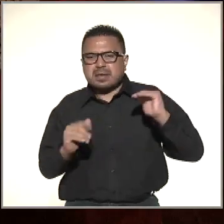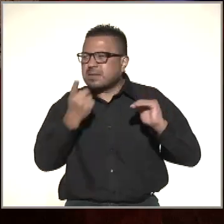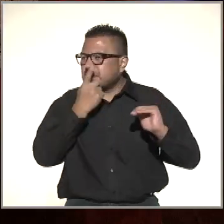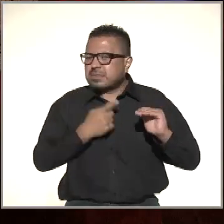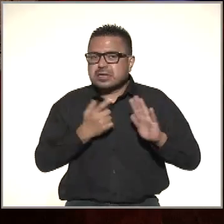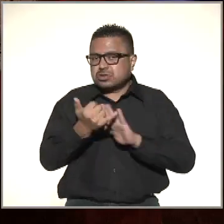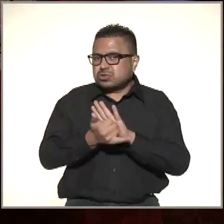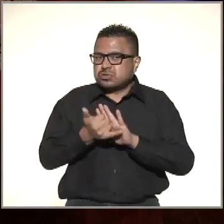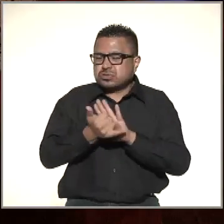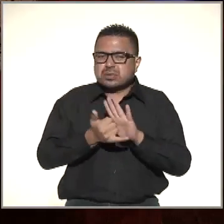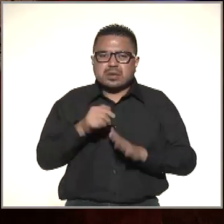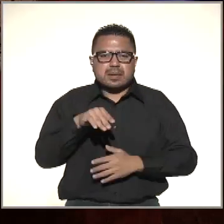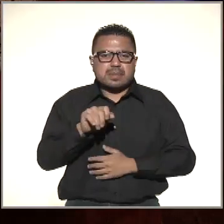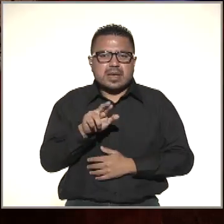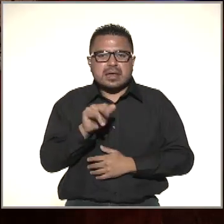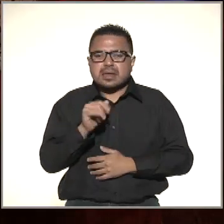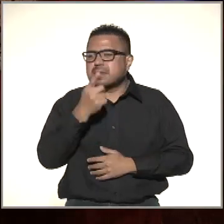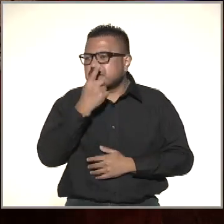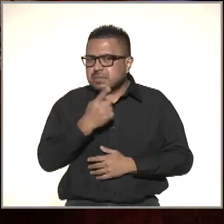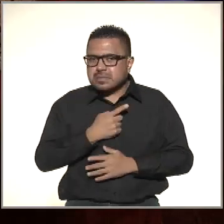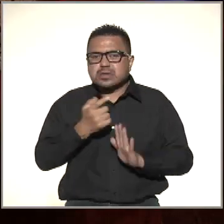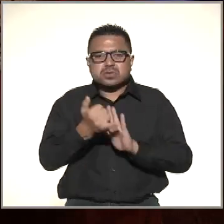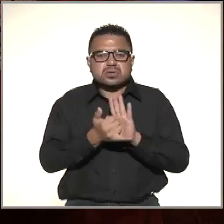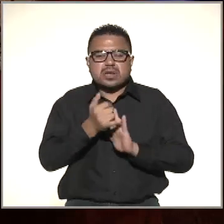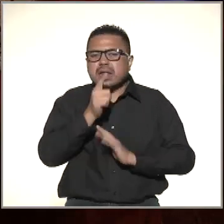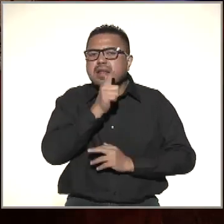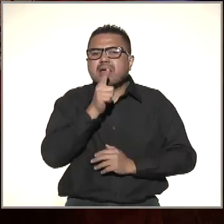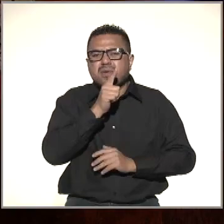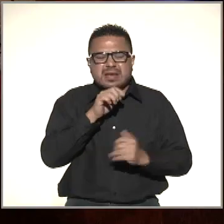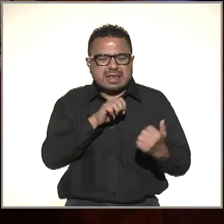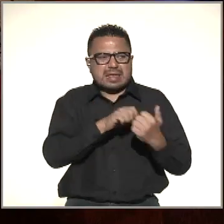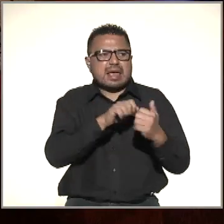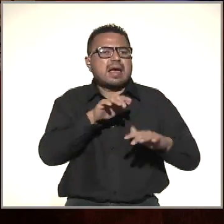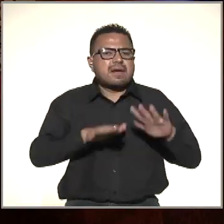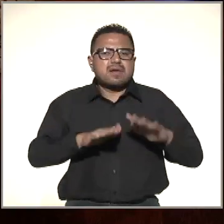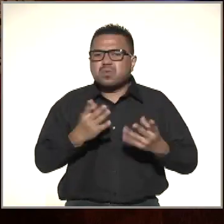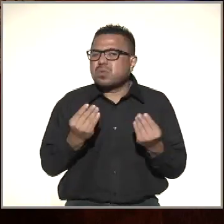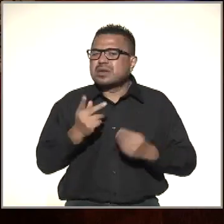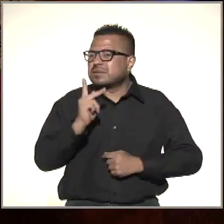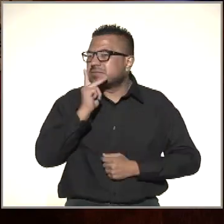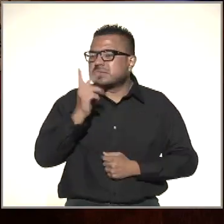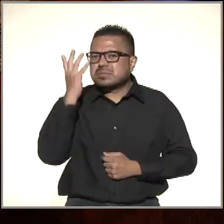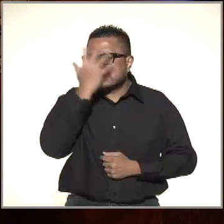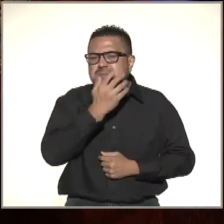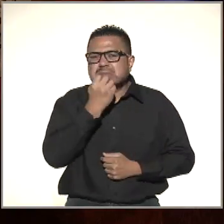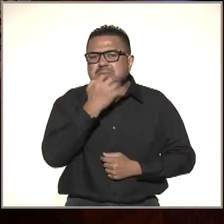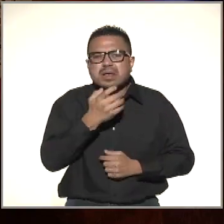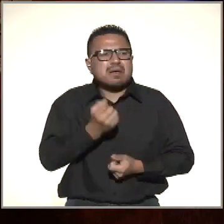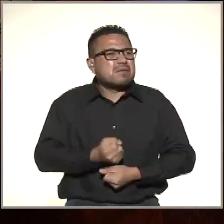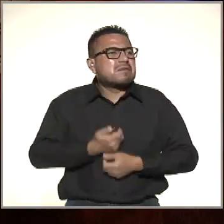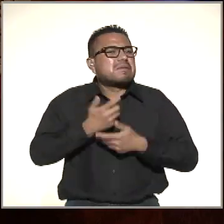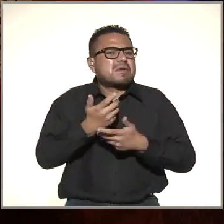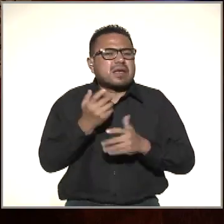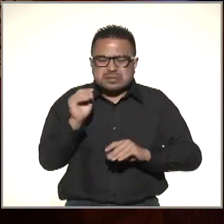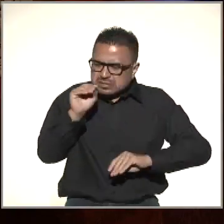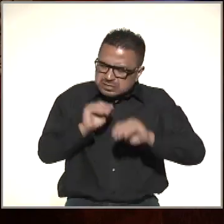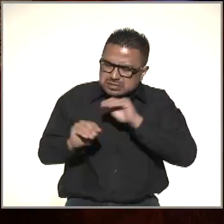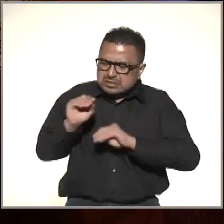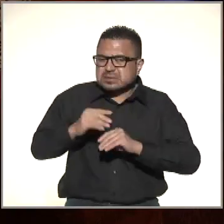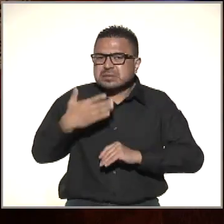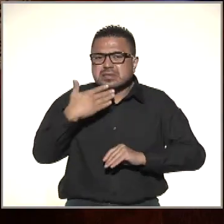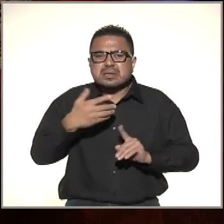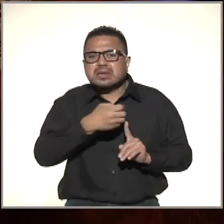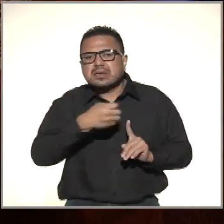través de YouTube. Mari Tony también en YouTube. El lenguaje es engañoso. Cuántas palabras bonitas, frases armadas,